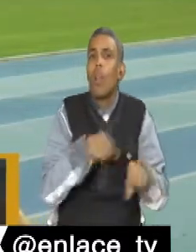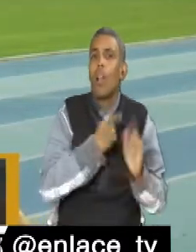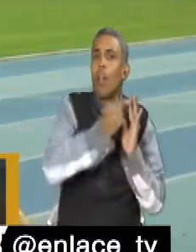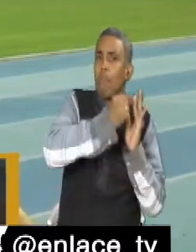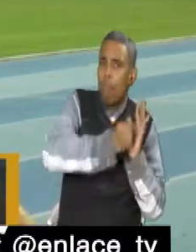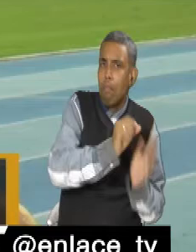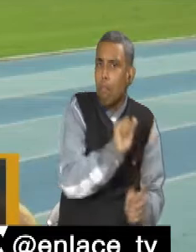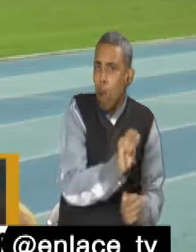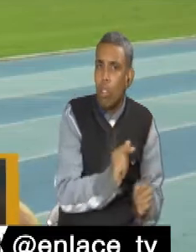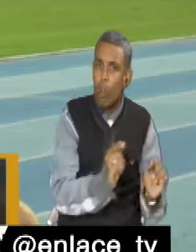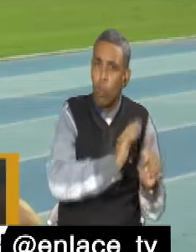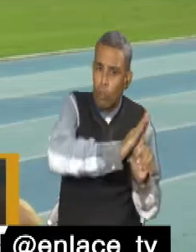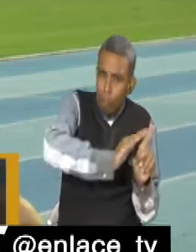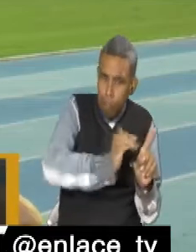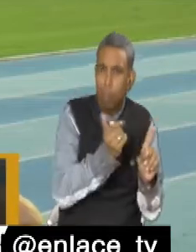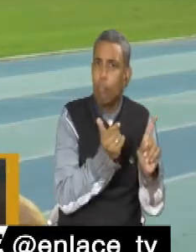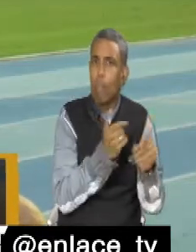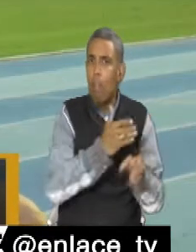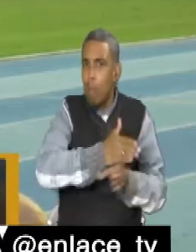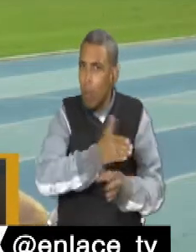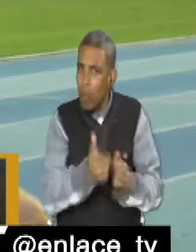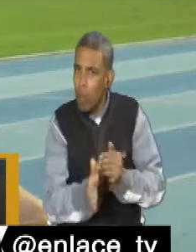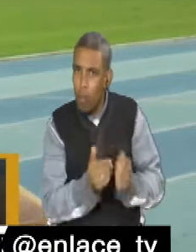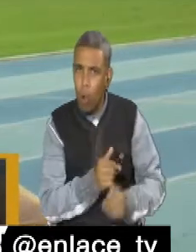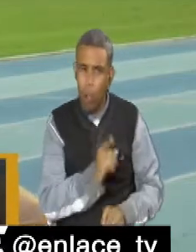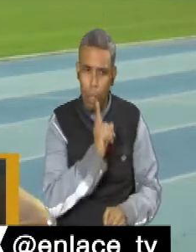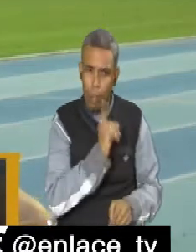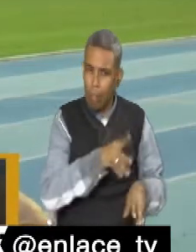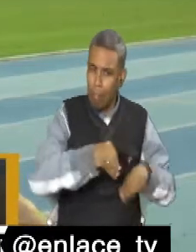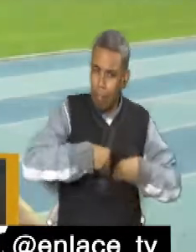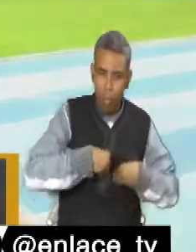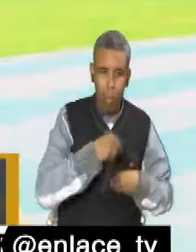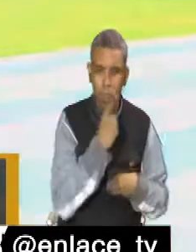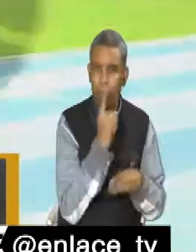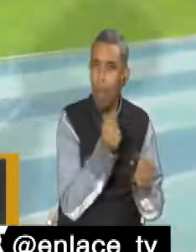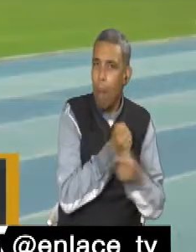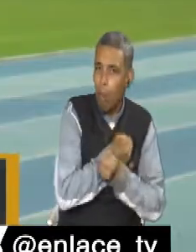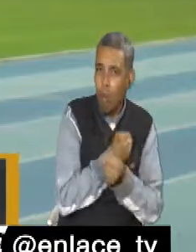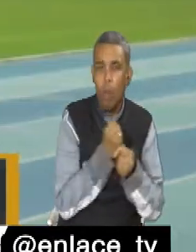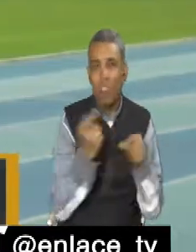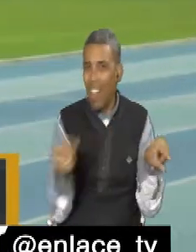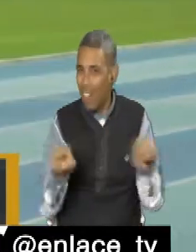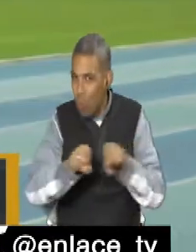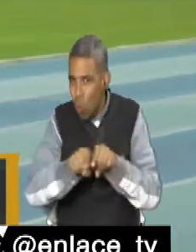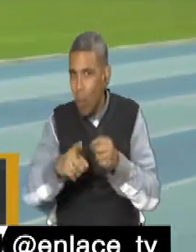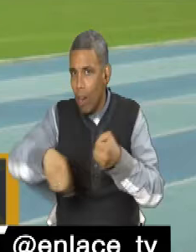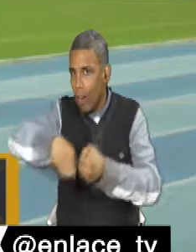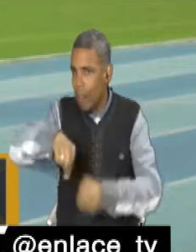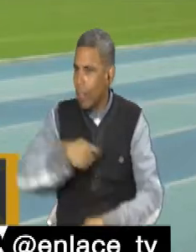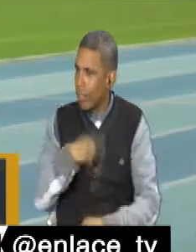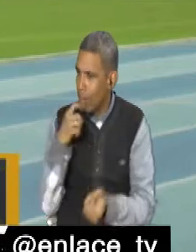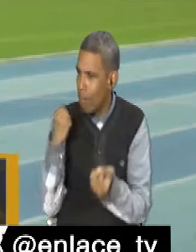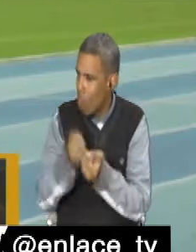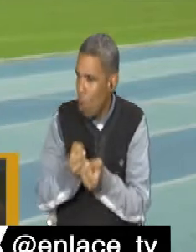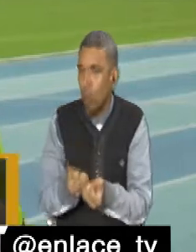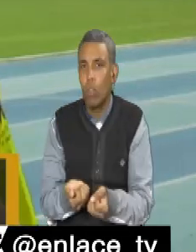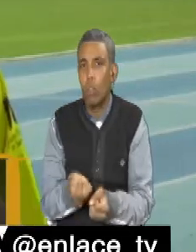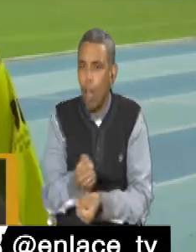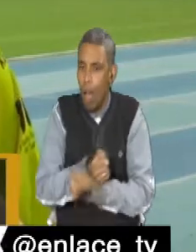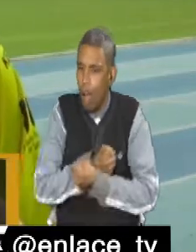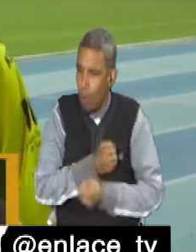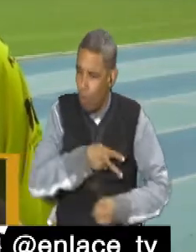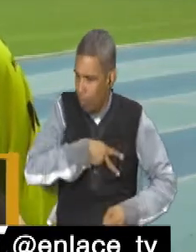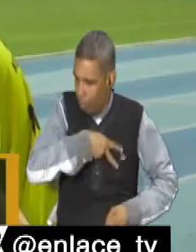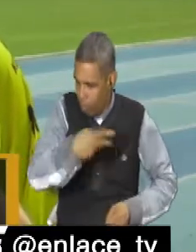Y así es con el equipo. Cuando va bien lo amamos. Y cuando va mal lo amamos mucho más. Por favor, por favor. Nosotros le